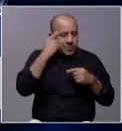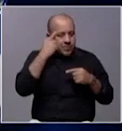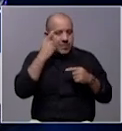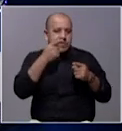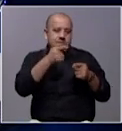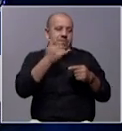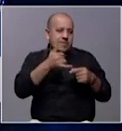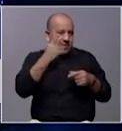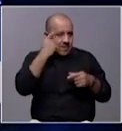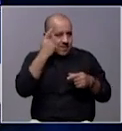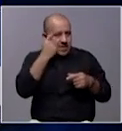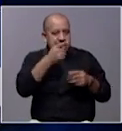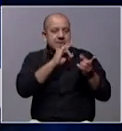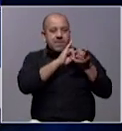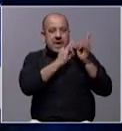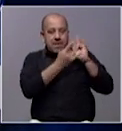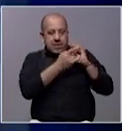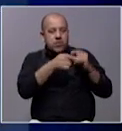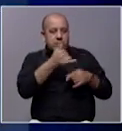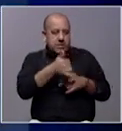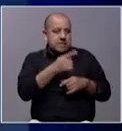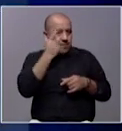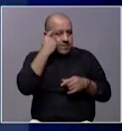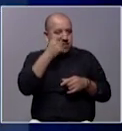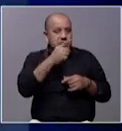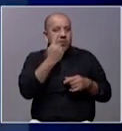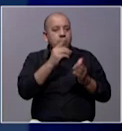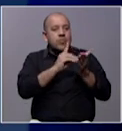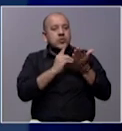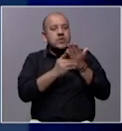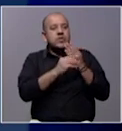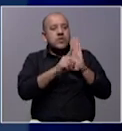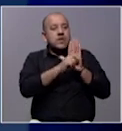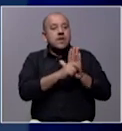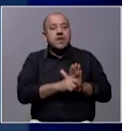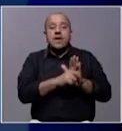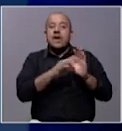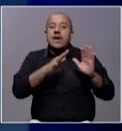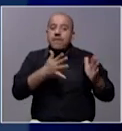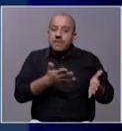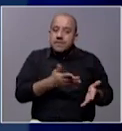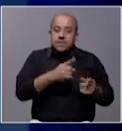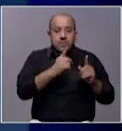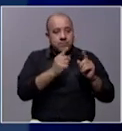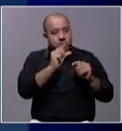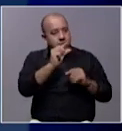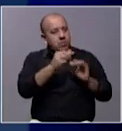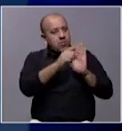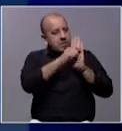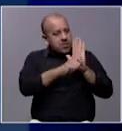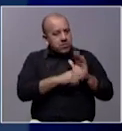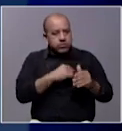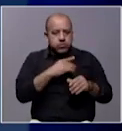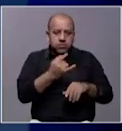que tú tienes en el parlamento un proyecto de ley a veces con pocos artículos lleva mucho tiempo